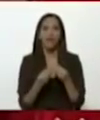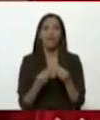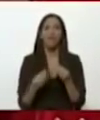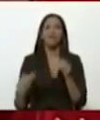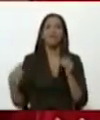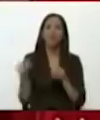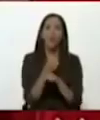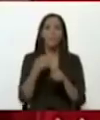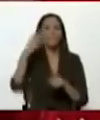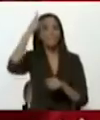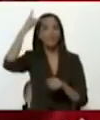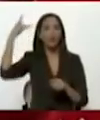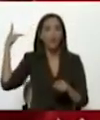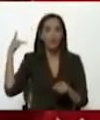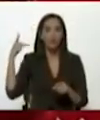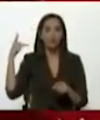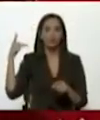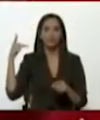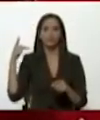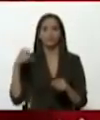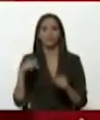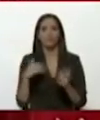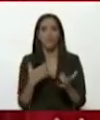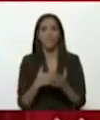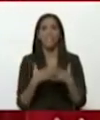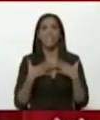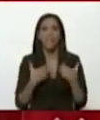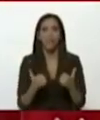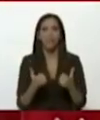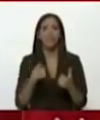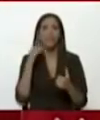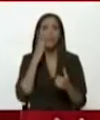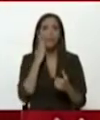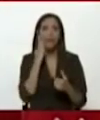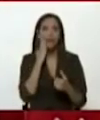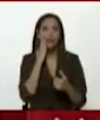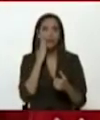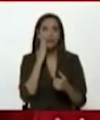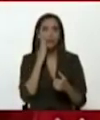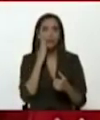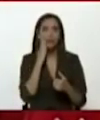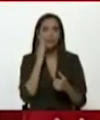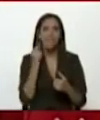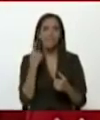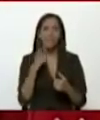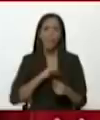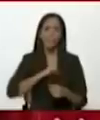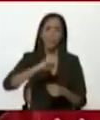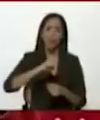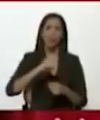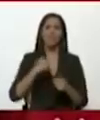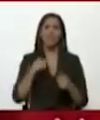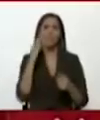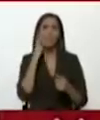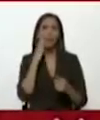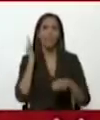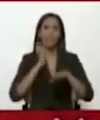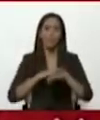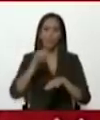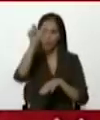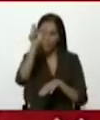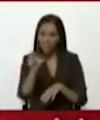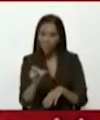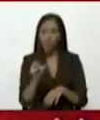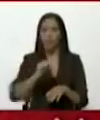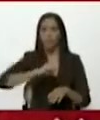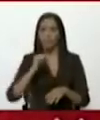psicológico y de salud de mi mamá. El primer infarto que le da a mi mamá le da precisamente por este